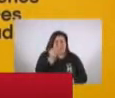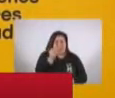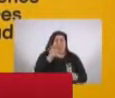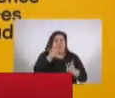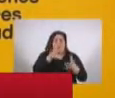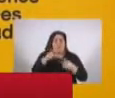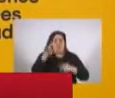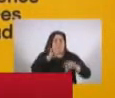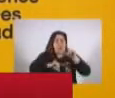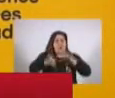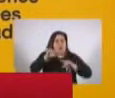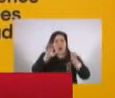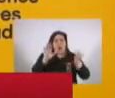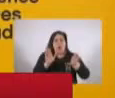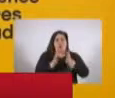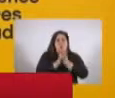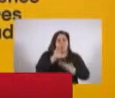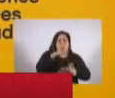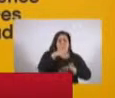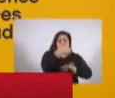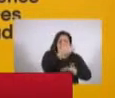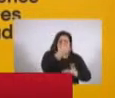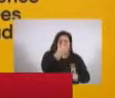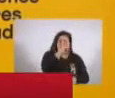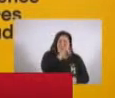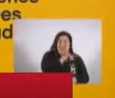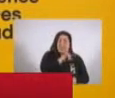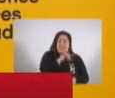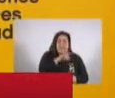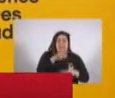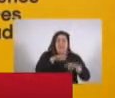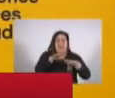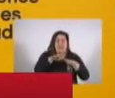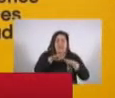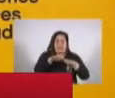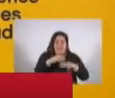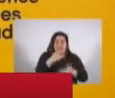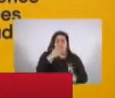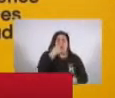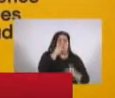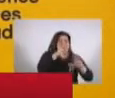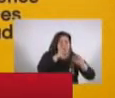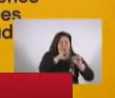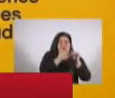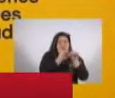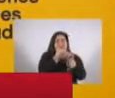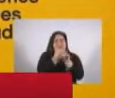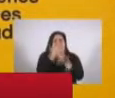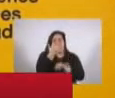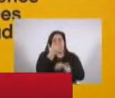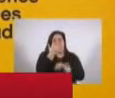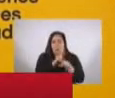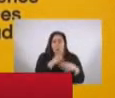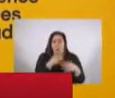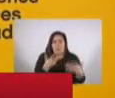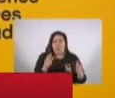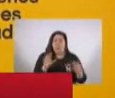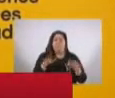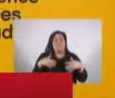voto de los chicos, que justamente es un segmento que perdieron, ¿no? Entonces está claro que es una medida